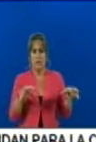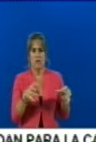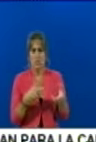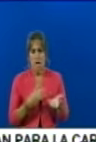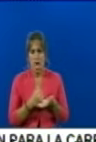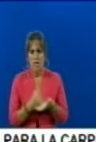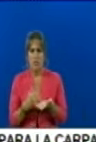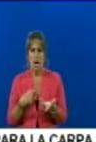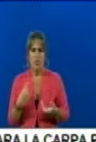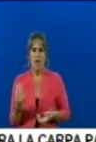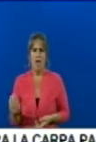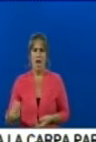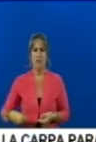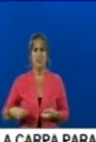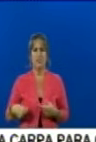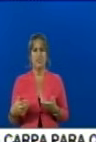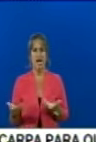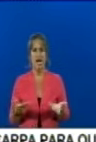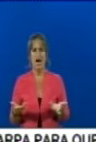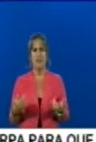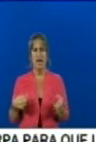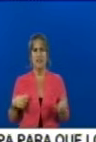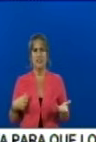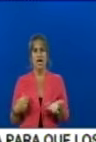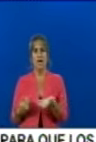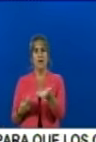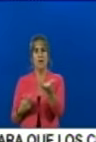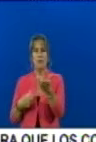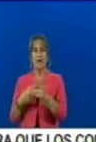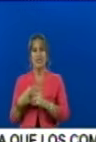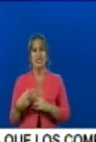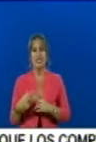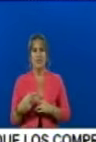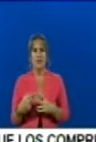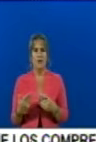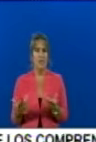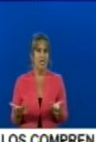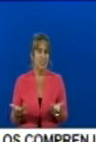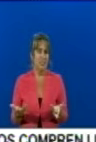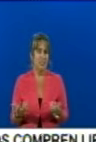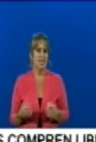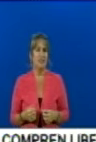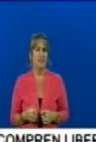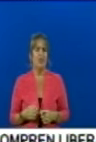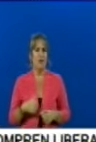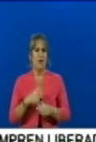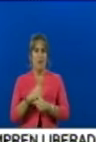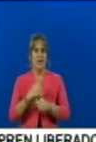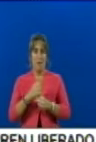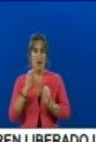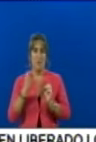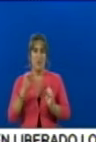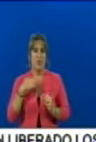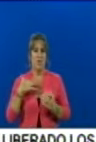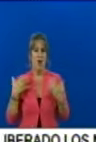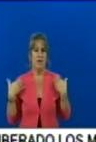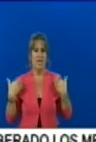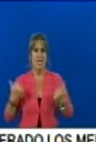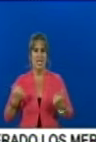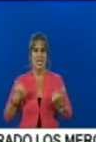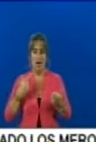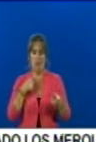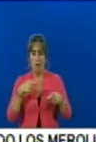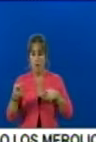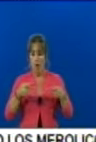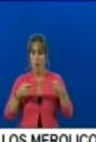quiero, aprovechando que estamos hablando del tema, quiero compartirle la historia de una operaria, específicamente la directora de